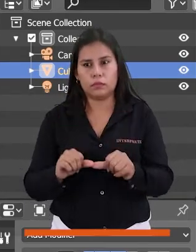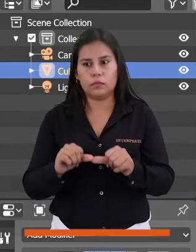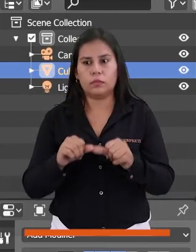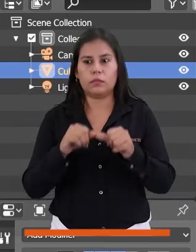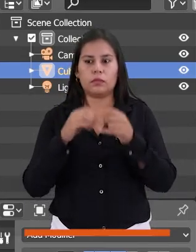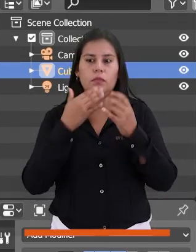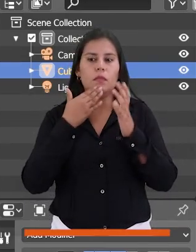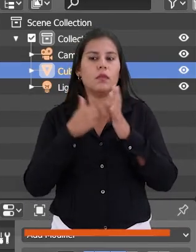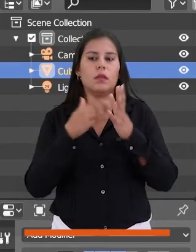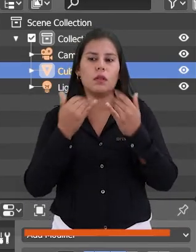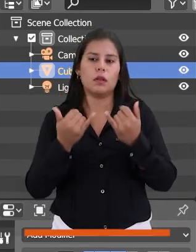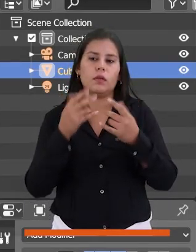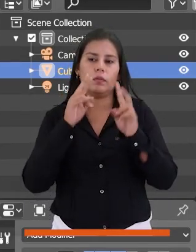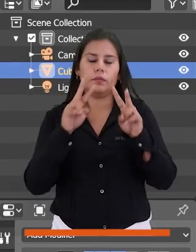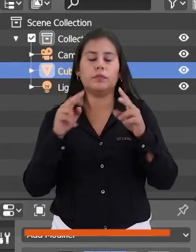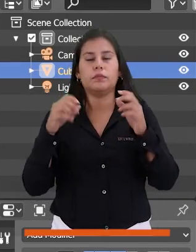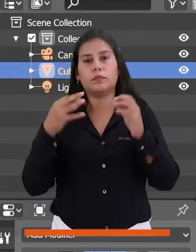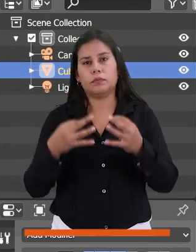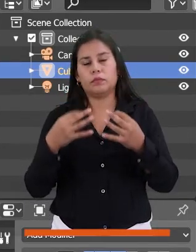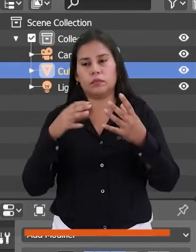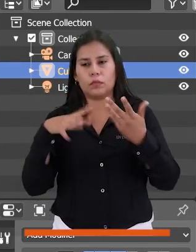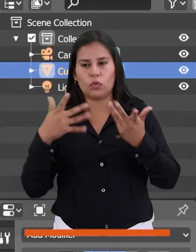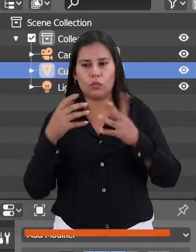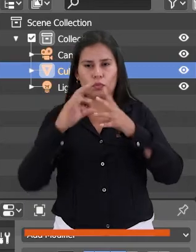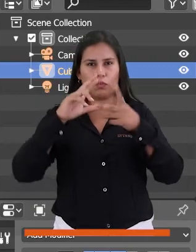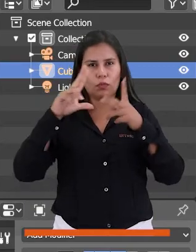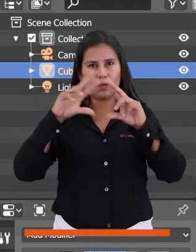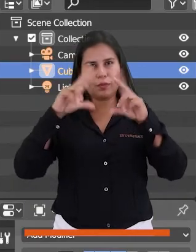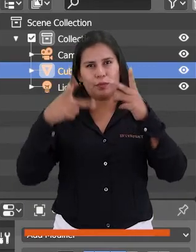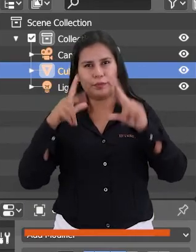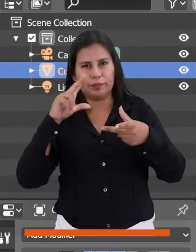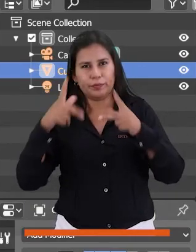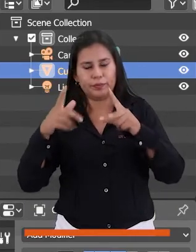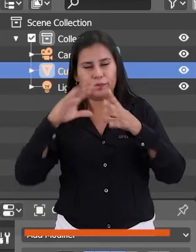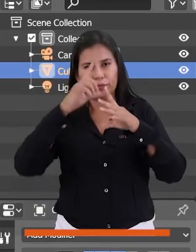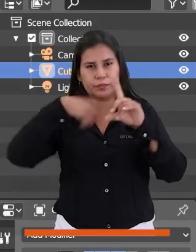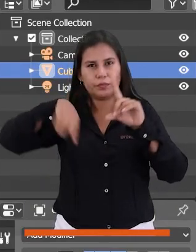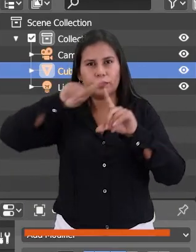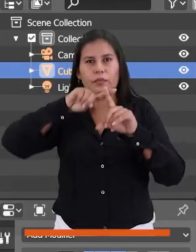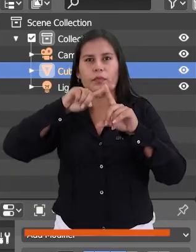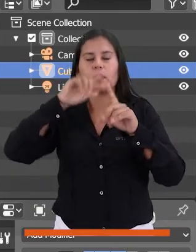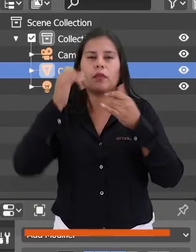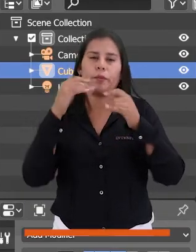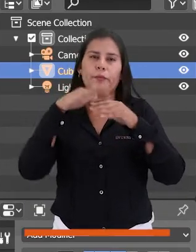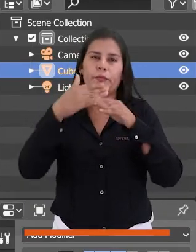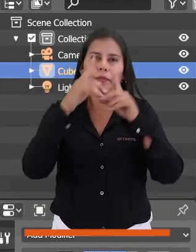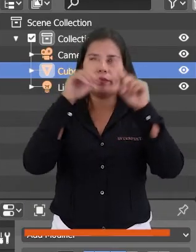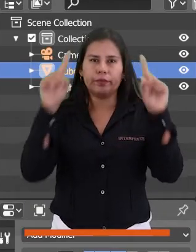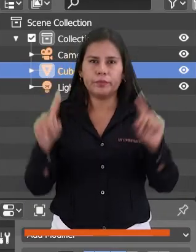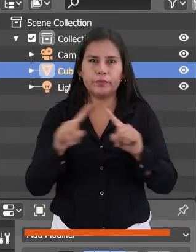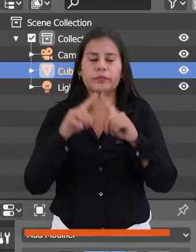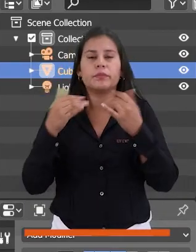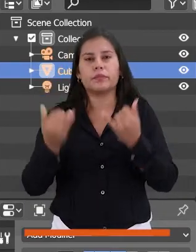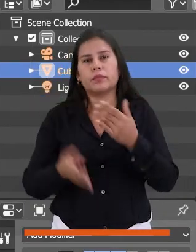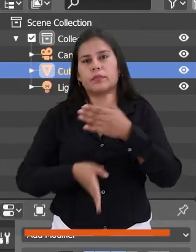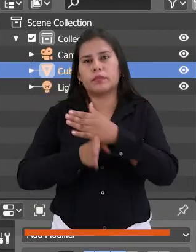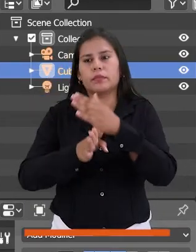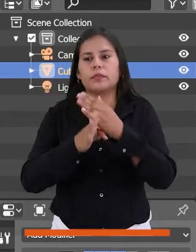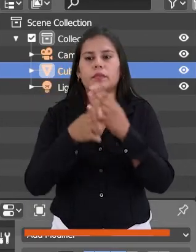¿sí? No que en este caso, mire, lo que realmente tenemos es un cubo, sino que ya yo quiero que esta sea la opción que quede